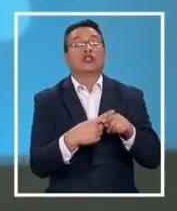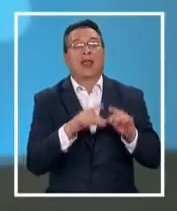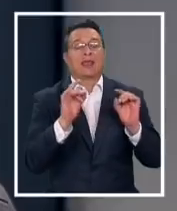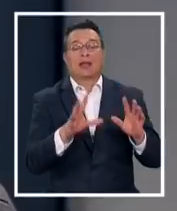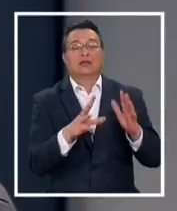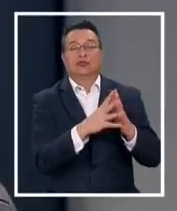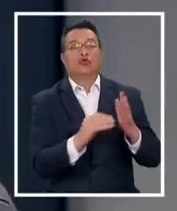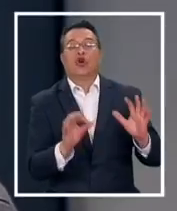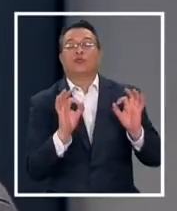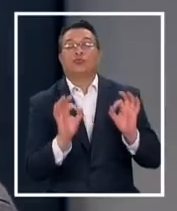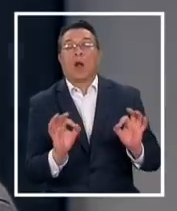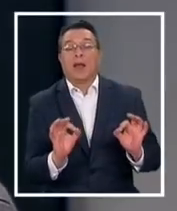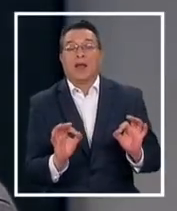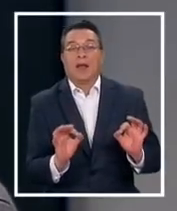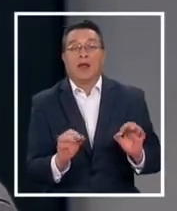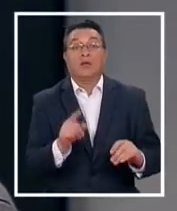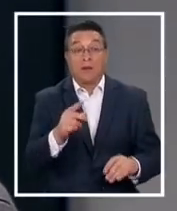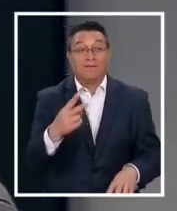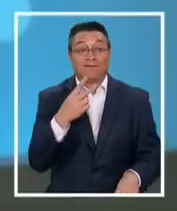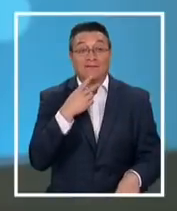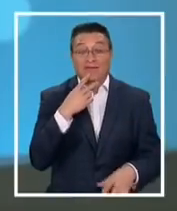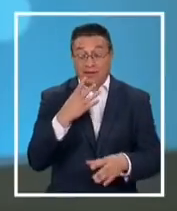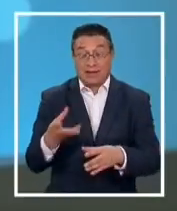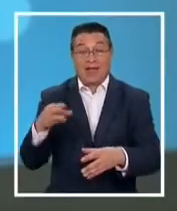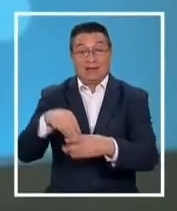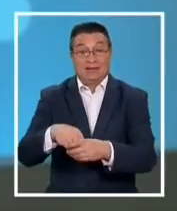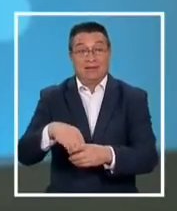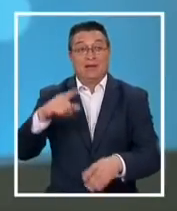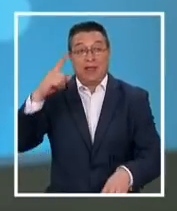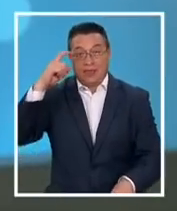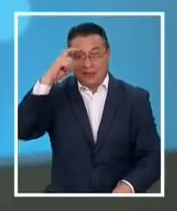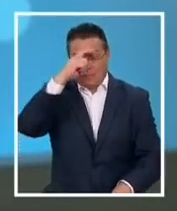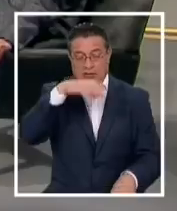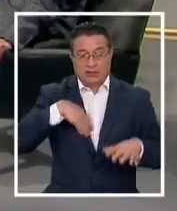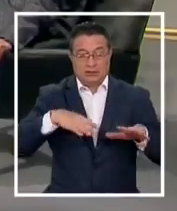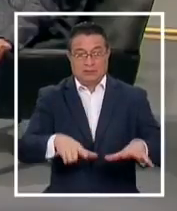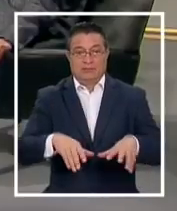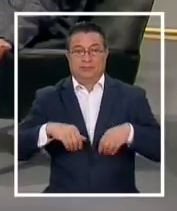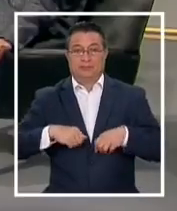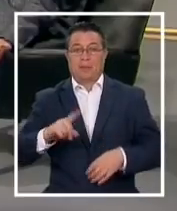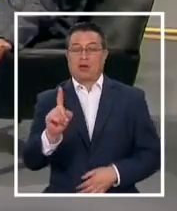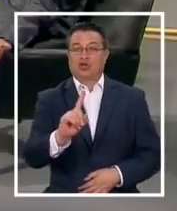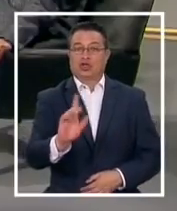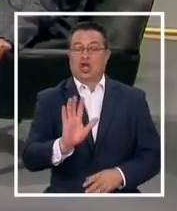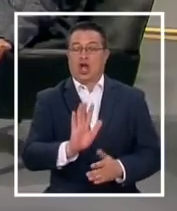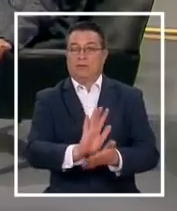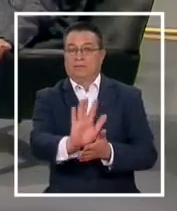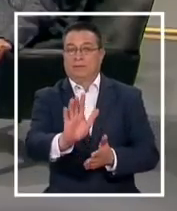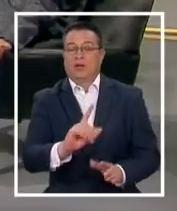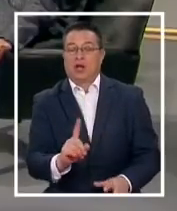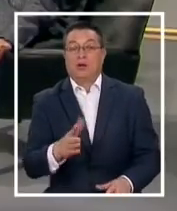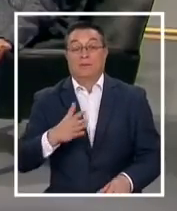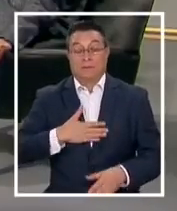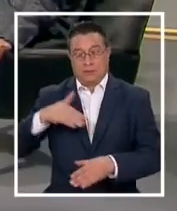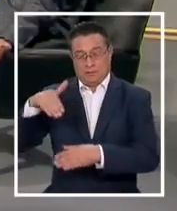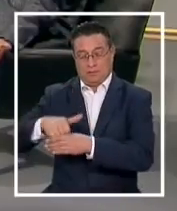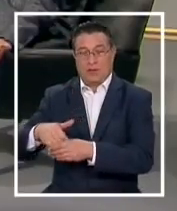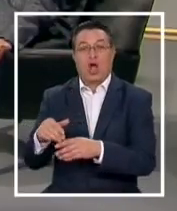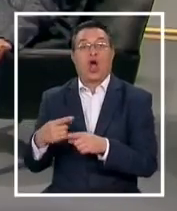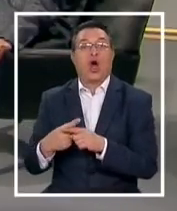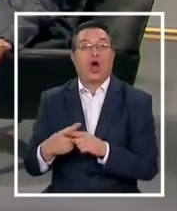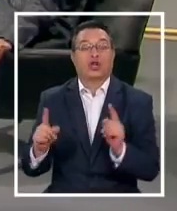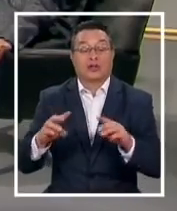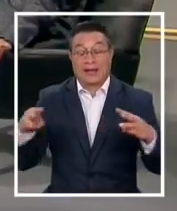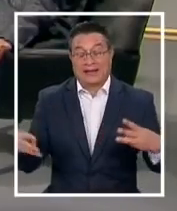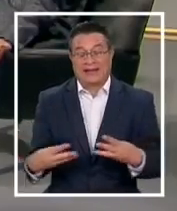Sí. Y para alguien que vive ahí, cuesta abstraerse y decir no, mi electorado es otro, las